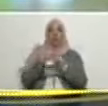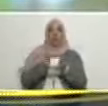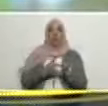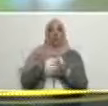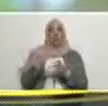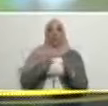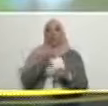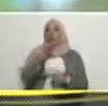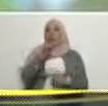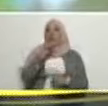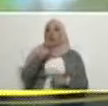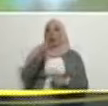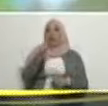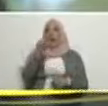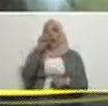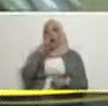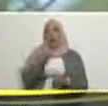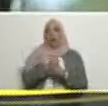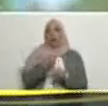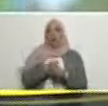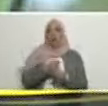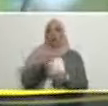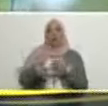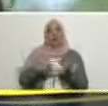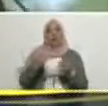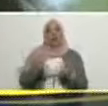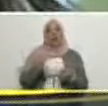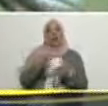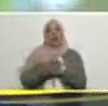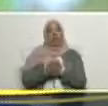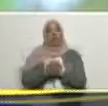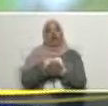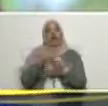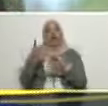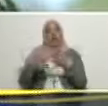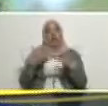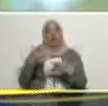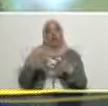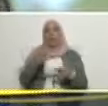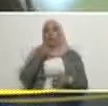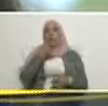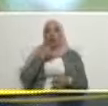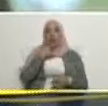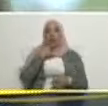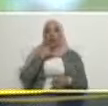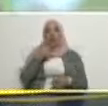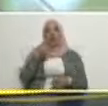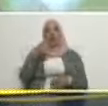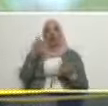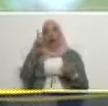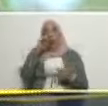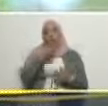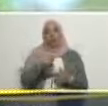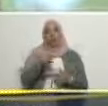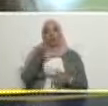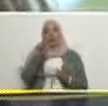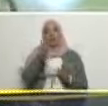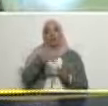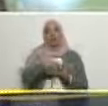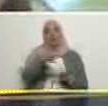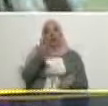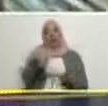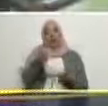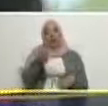se cumplen 10 años de ese primer poliedrazo, que fue una actividad hermosísima de usted en ese año